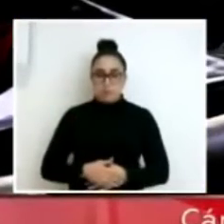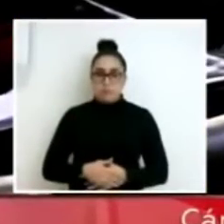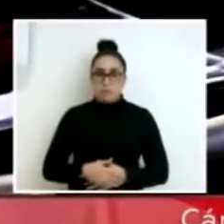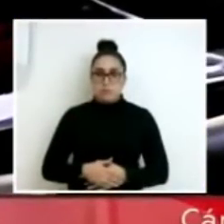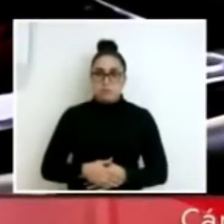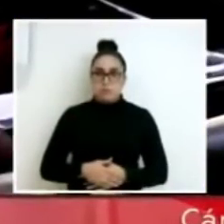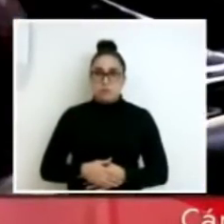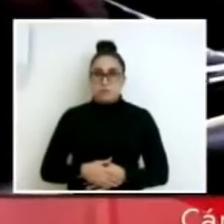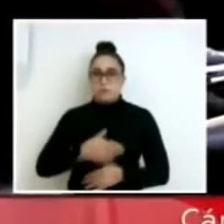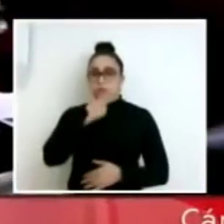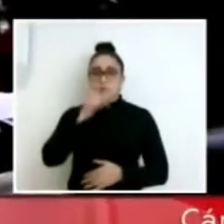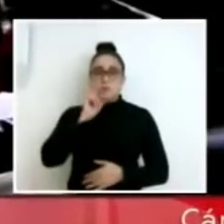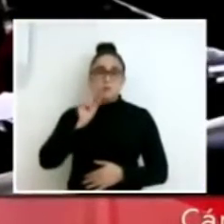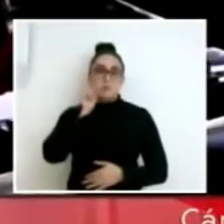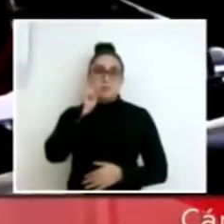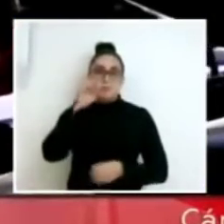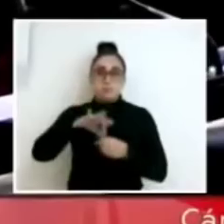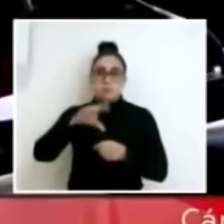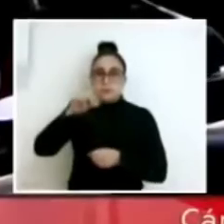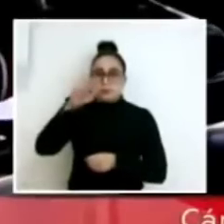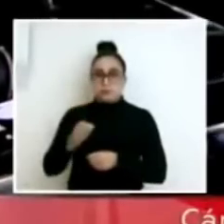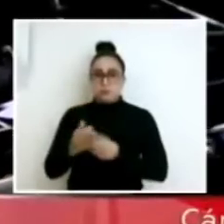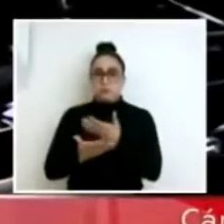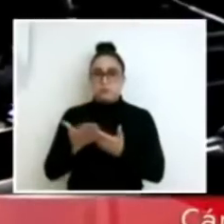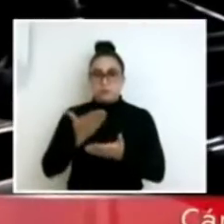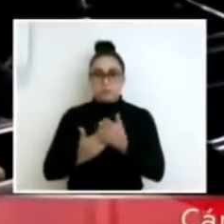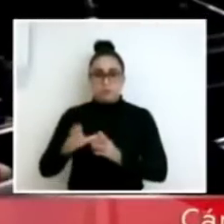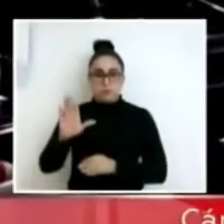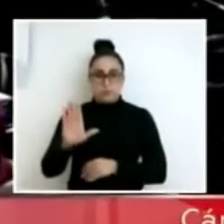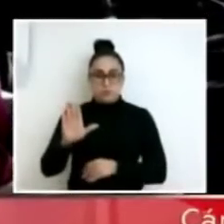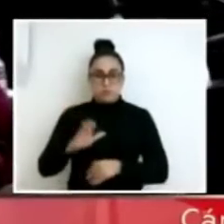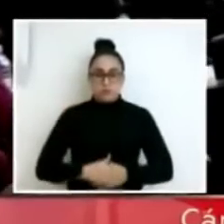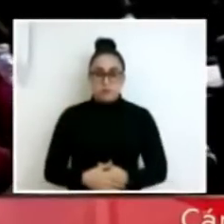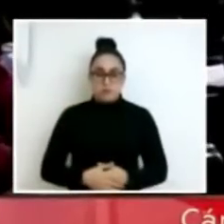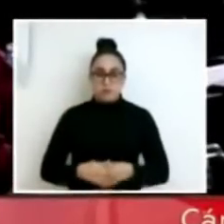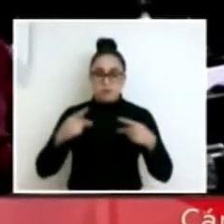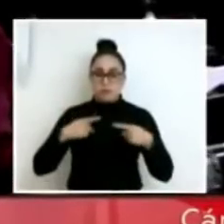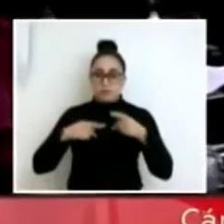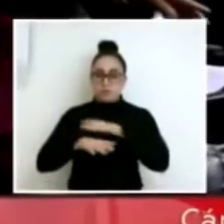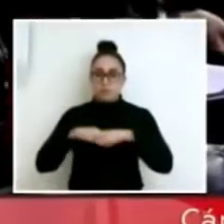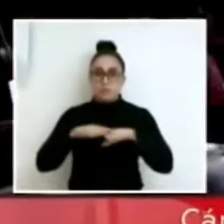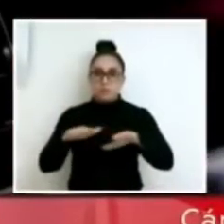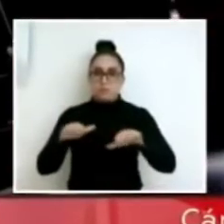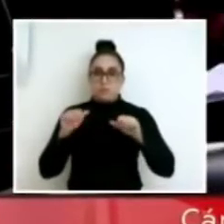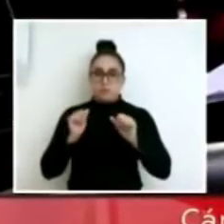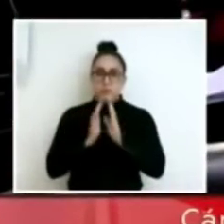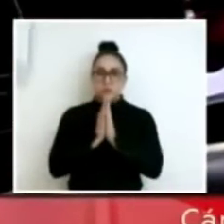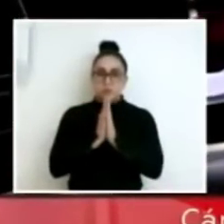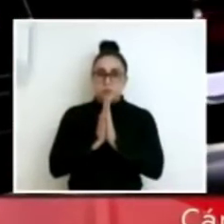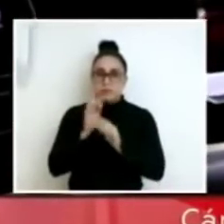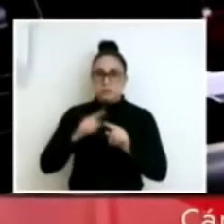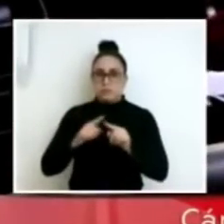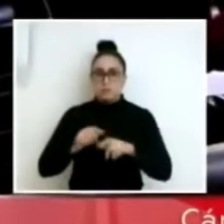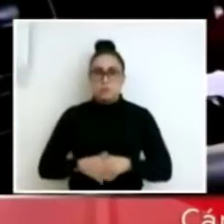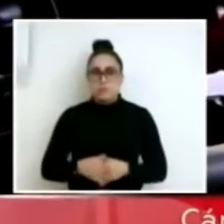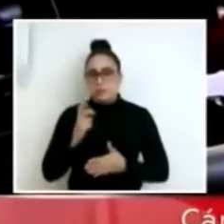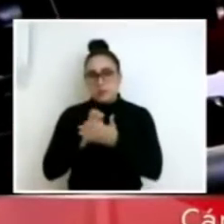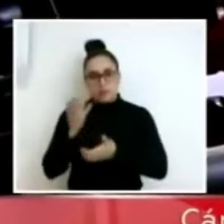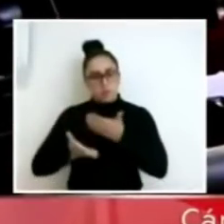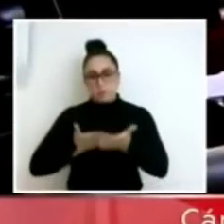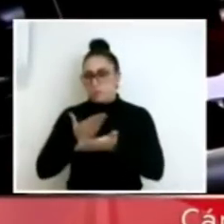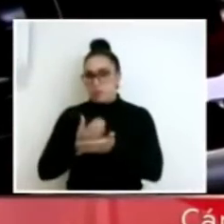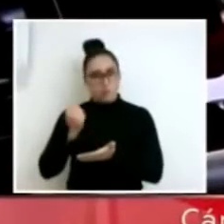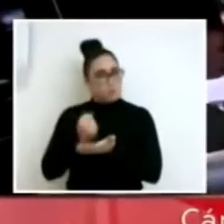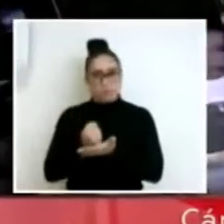Gracias. Quienes estén por la negativa, a favor de levantar la mano. Gracias. Quienes se abstengan, a favor de levantar la mano. No se admite a discusión la